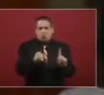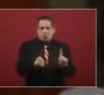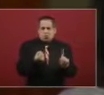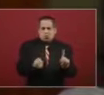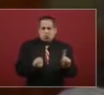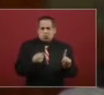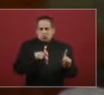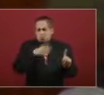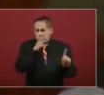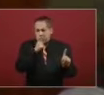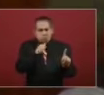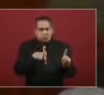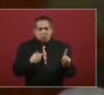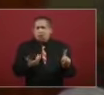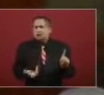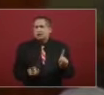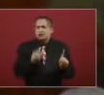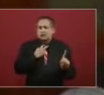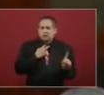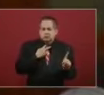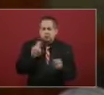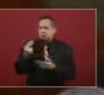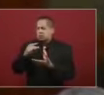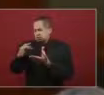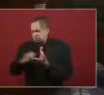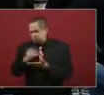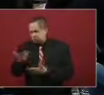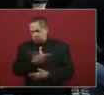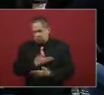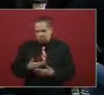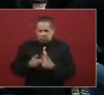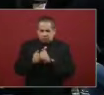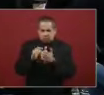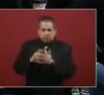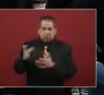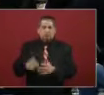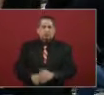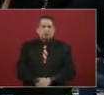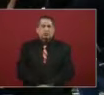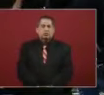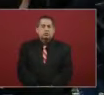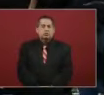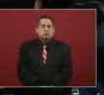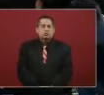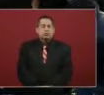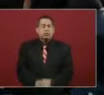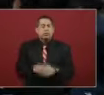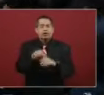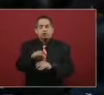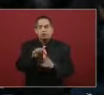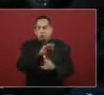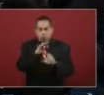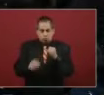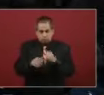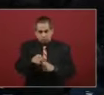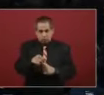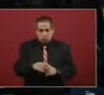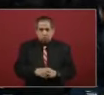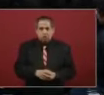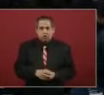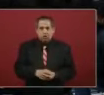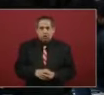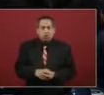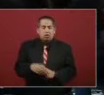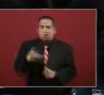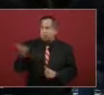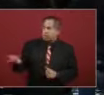nada o poco, nada puedo hacer sin su apoyo, señor presidente. Muchas gracias. Sí, mira, sobre lo último,